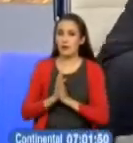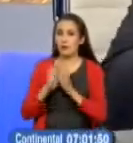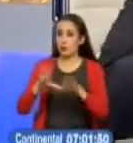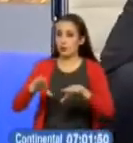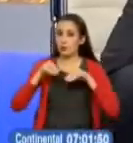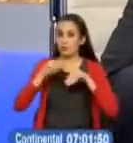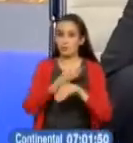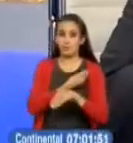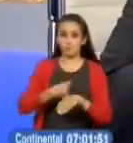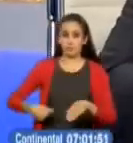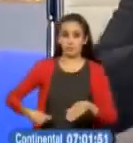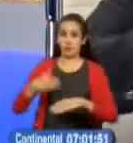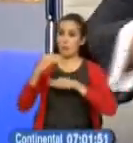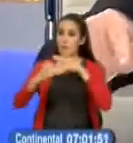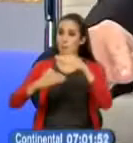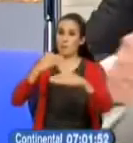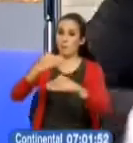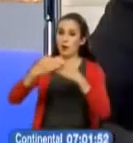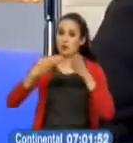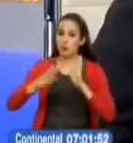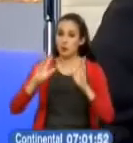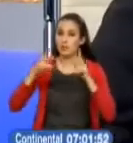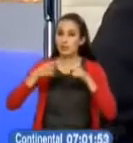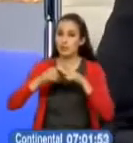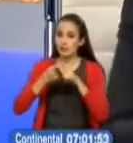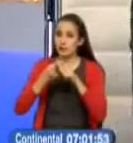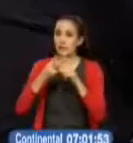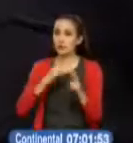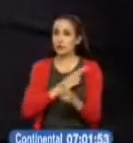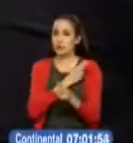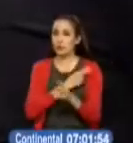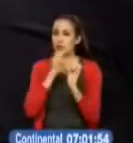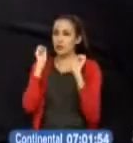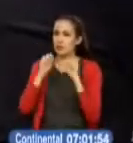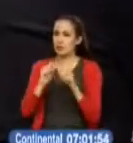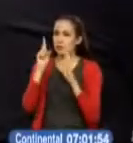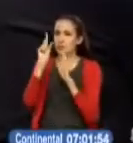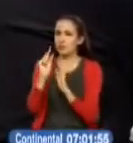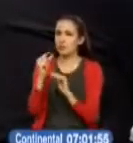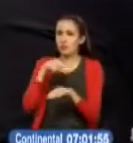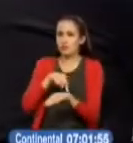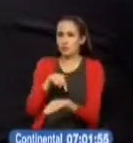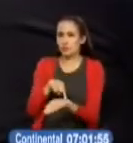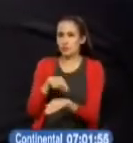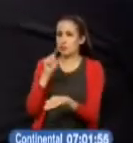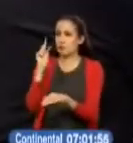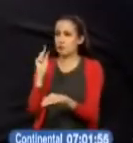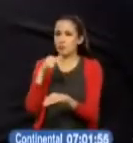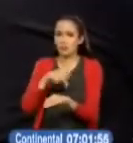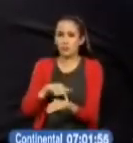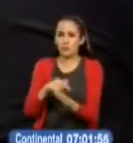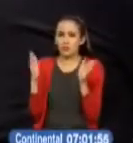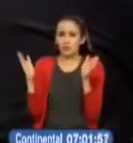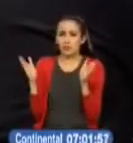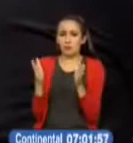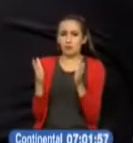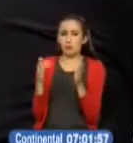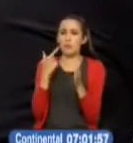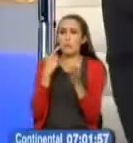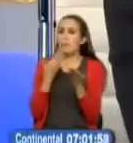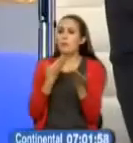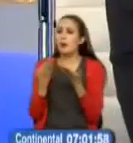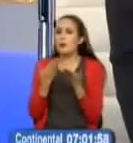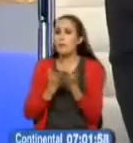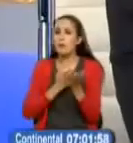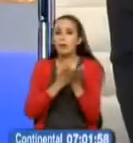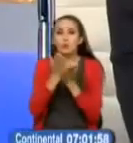este proceso de admisión y el inicio de clases de la universidad es muy poco tiempo. Un tiempo demasiado estrecho para poder darle